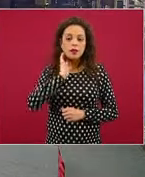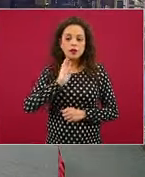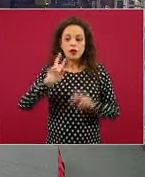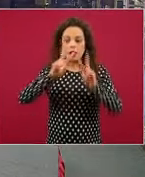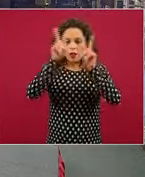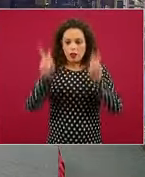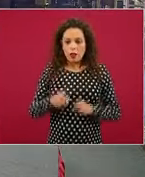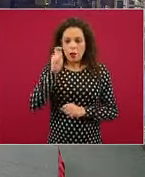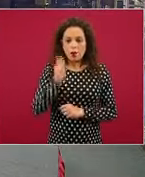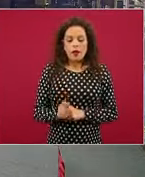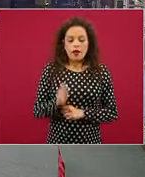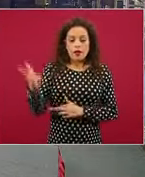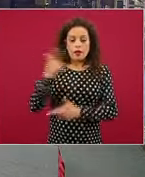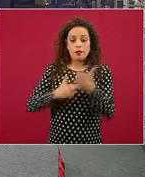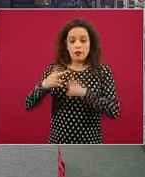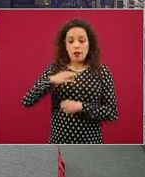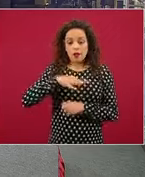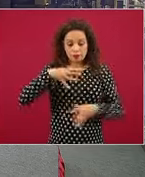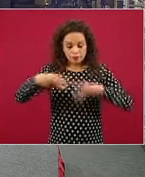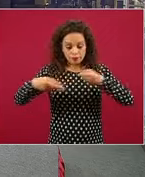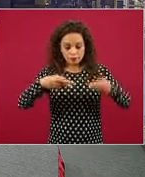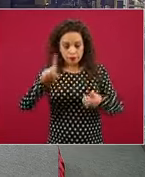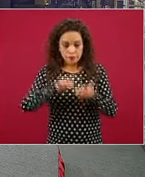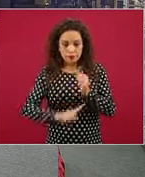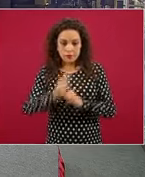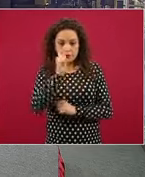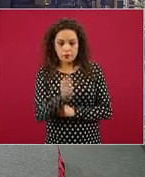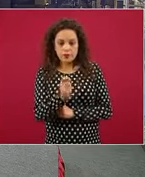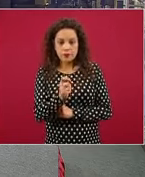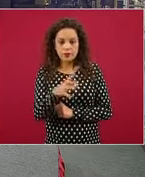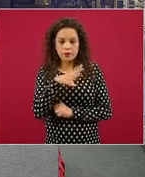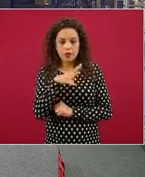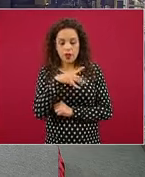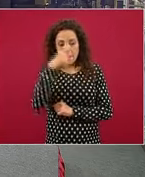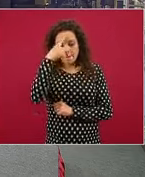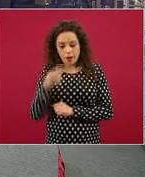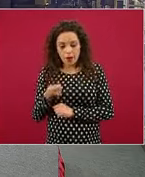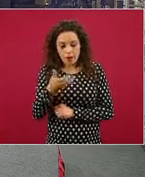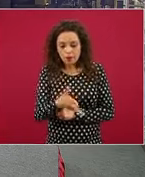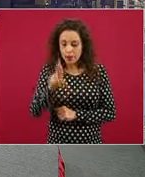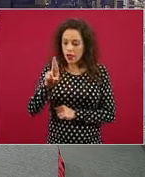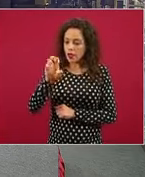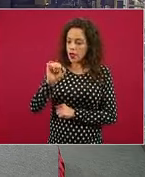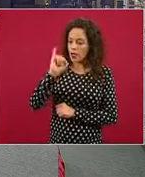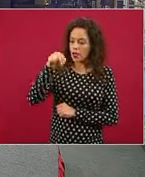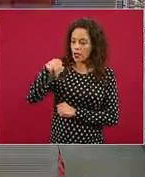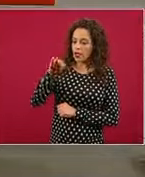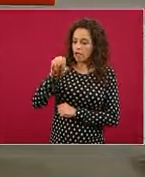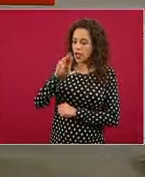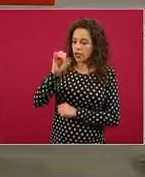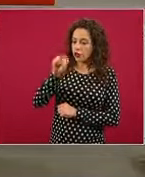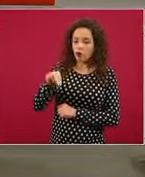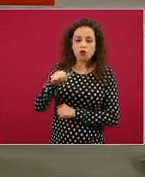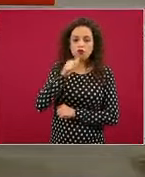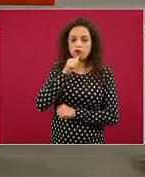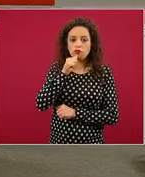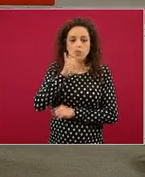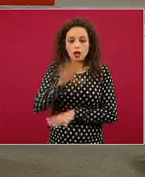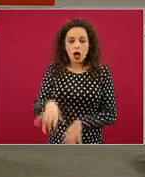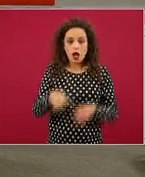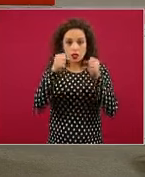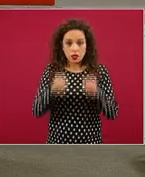hasta el momento y en base a las definiciones que tenemos para reinfección, no se ha identificado todavía ningún caso